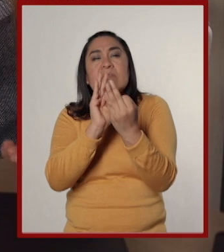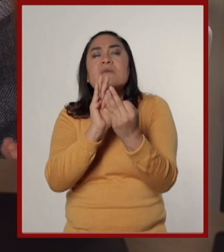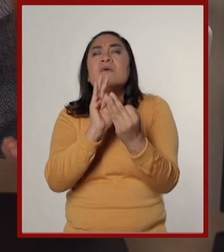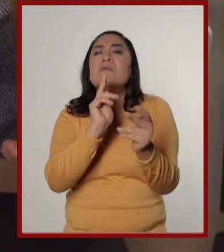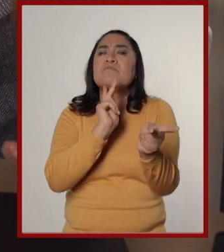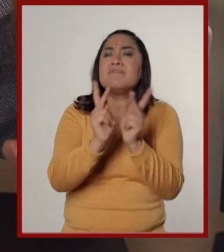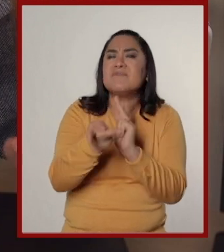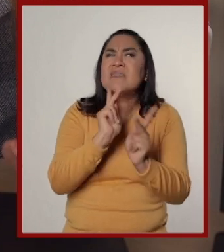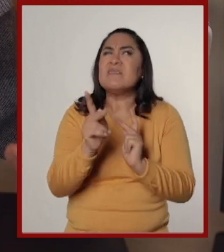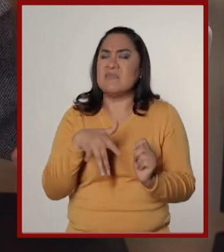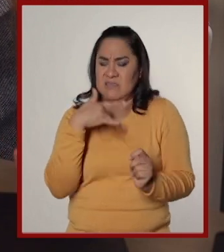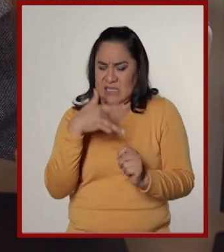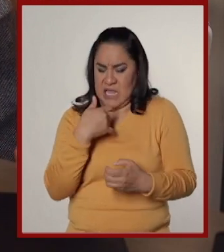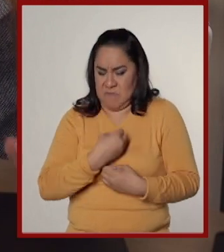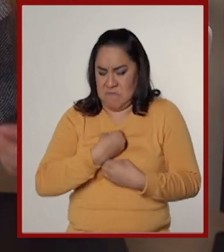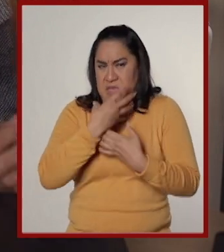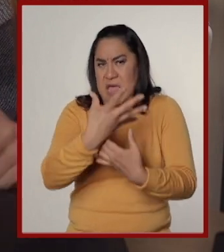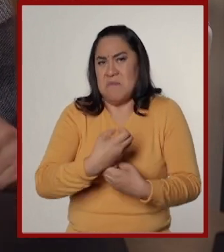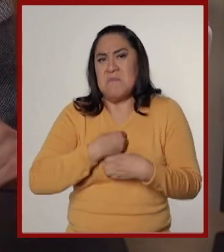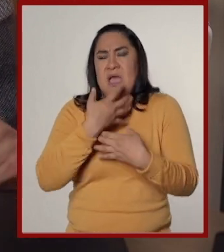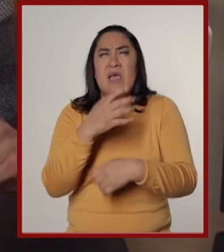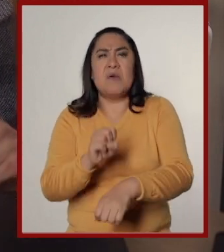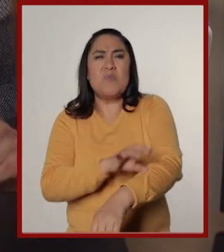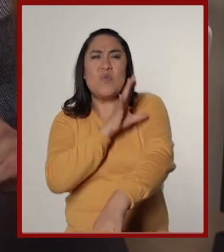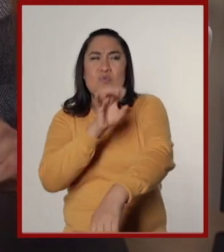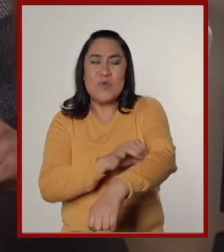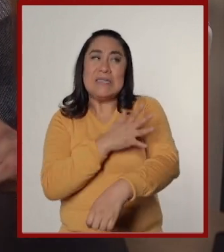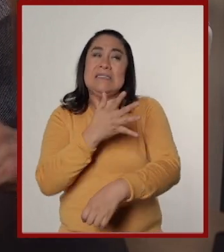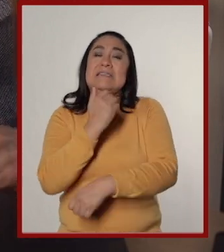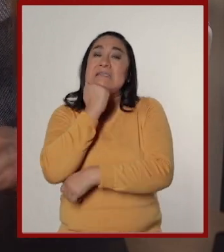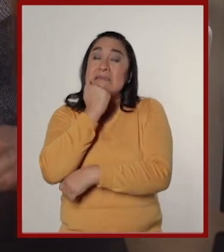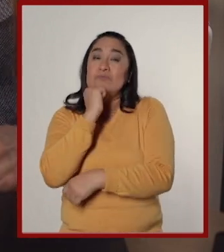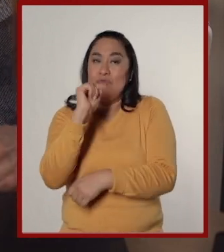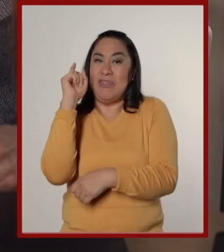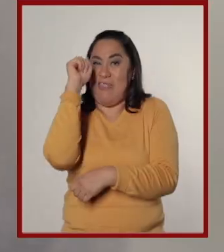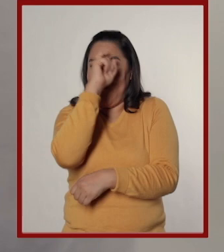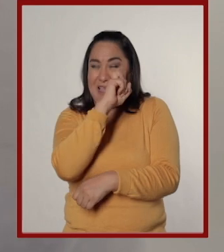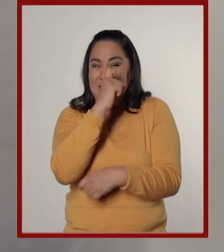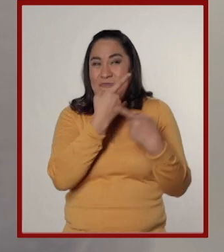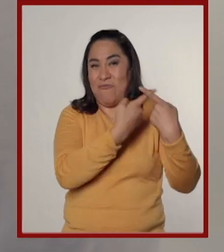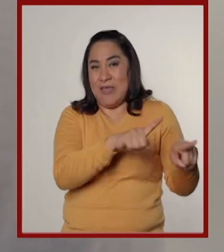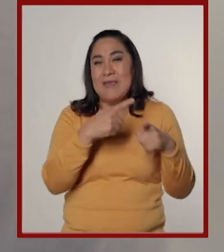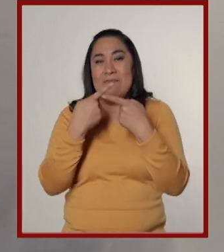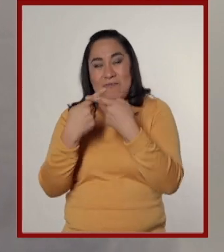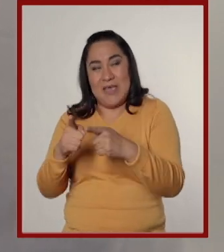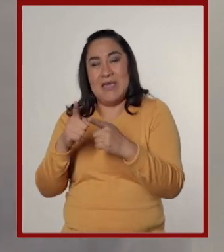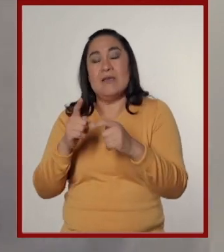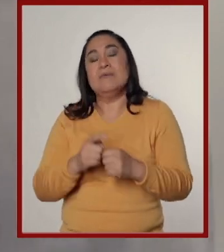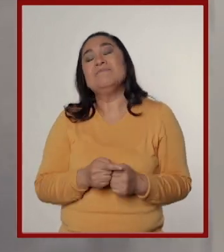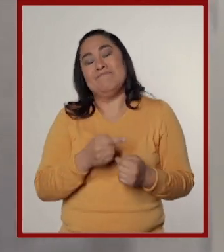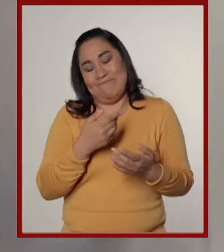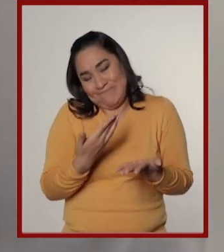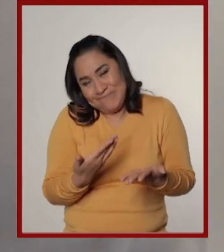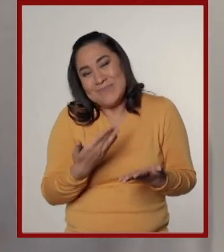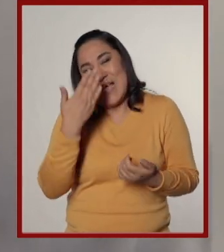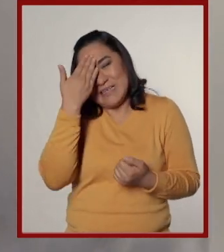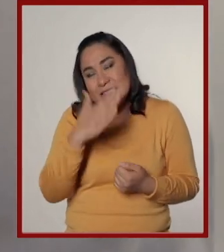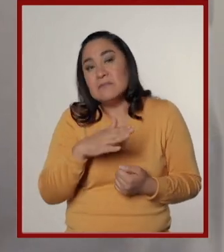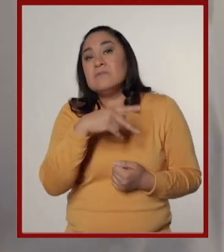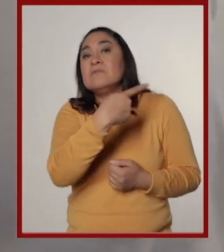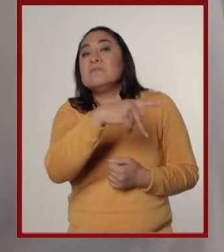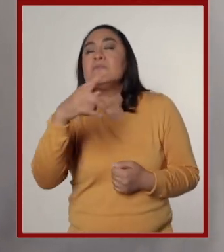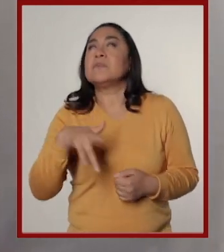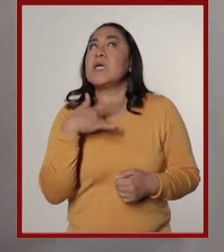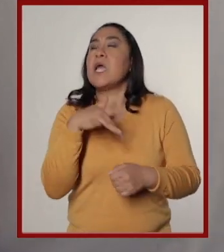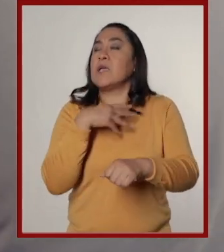es algo que constantemente estamos aprendiendo a expresar, ¿no? No lo sabemos cuando nacemos. Poco a poco vamos aprendiendo lo que se puede, lo que no se puede, lo que